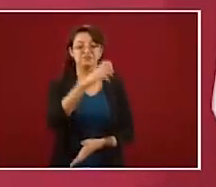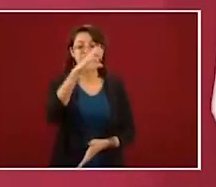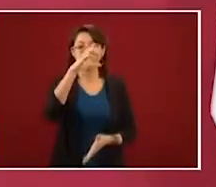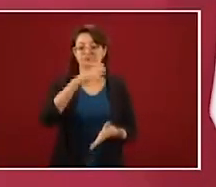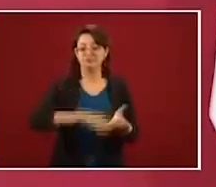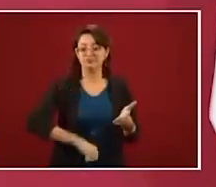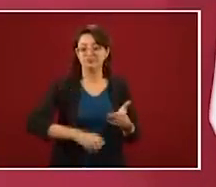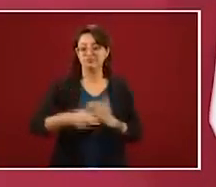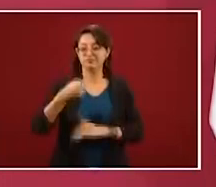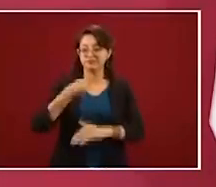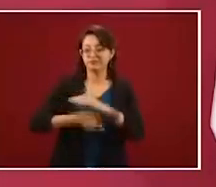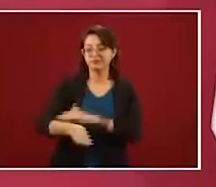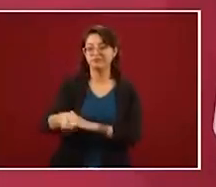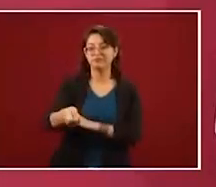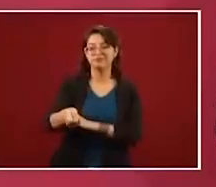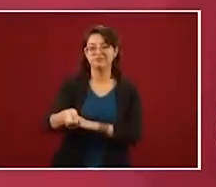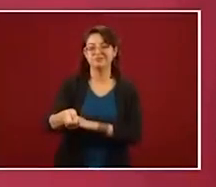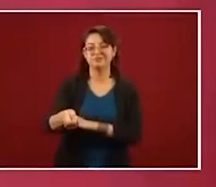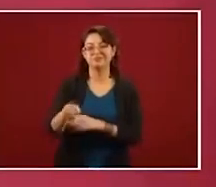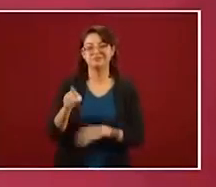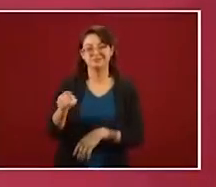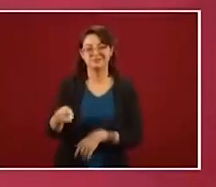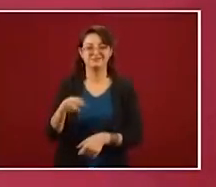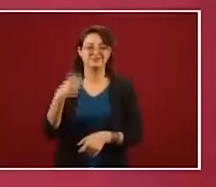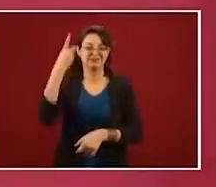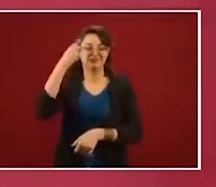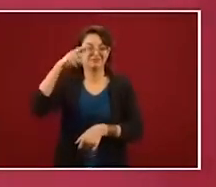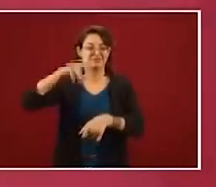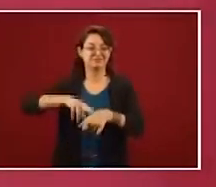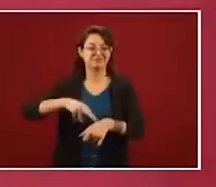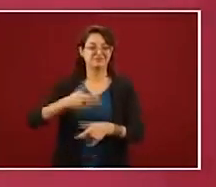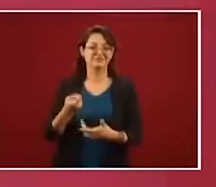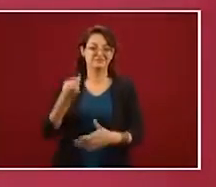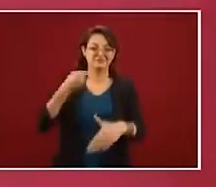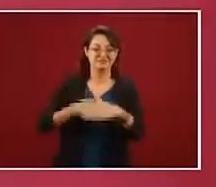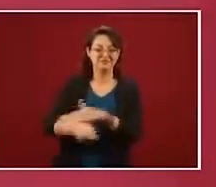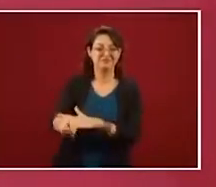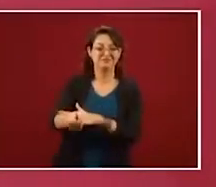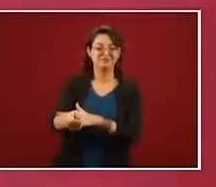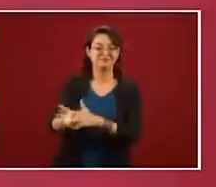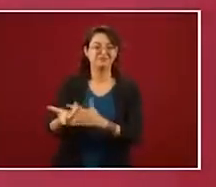por la atención médica, lo manejaban y lo siguen